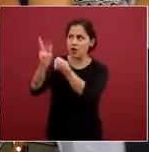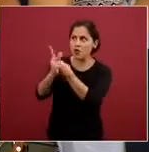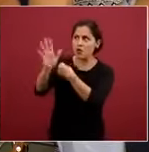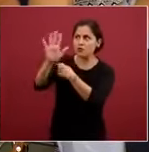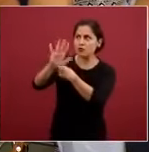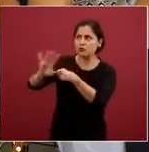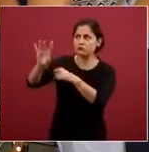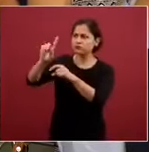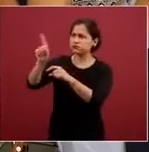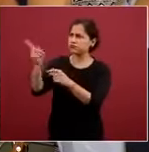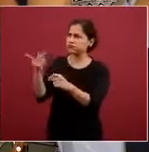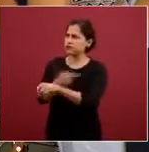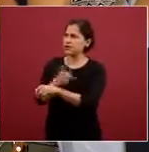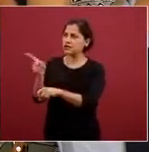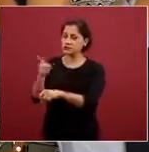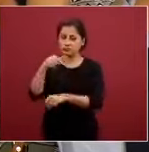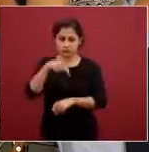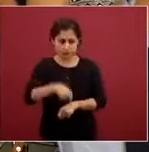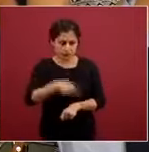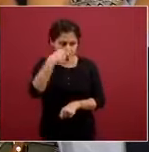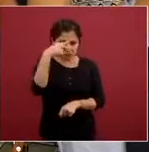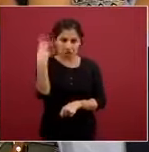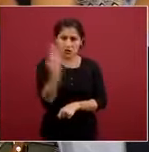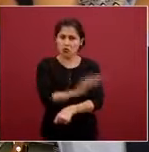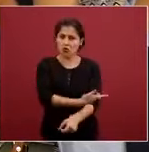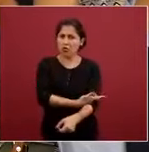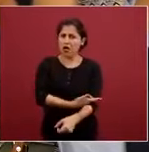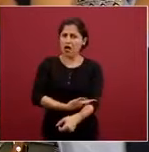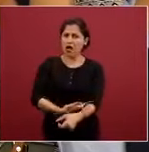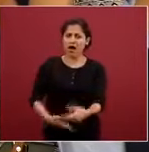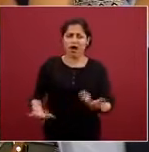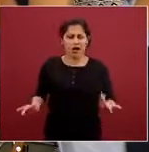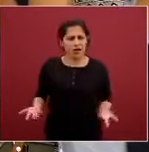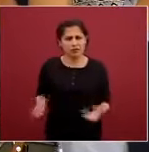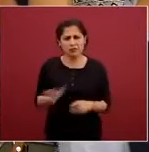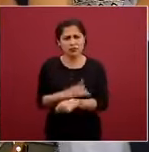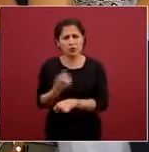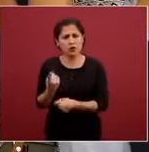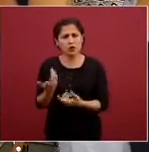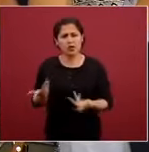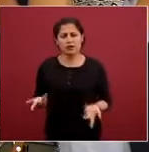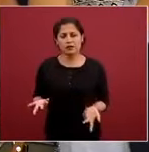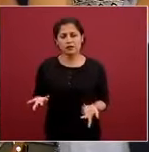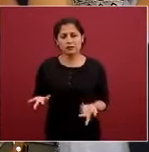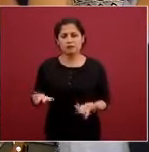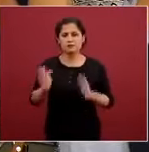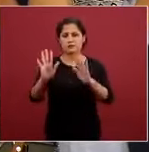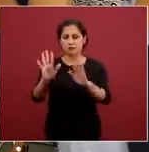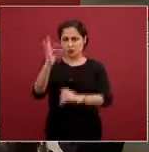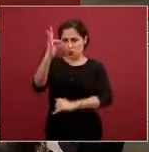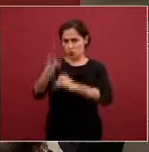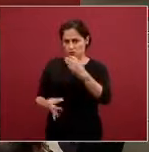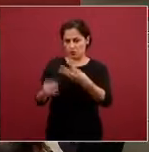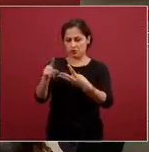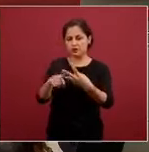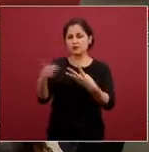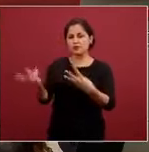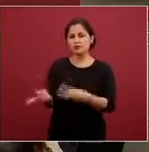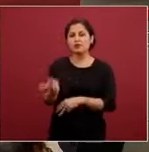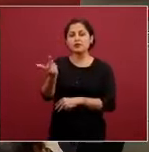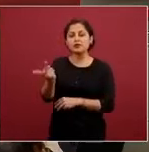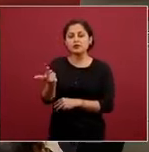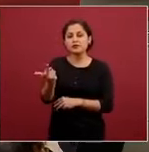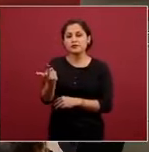México hasta ahorita sacó esta parte de aquí? Y por último, se ha